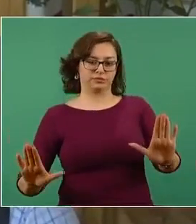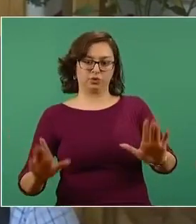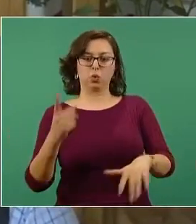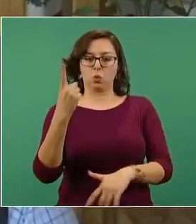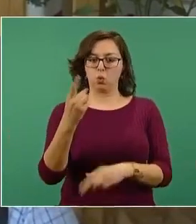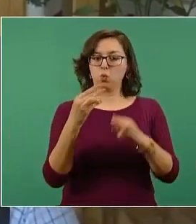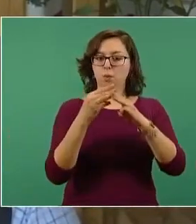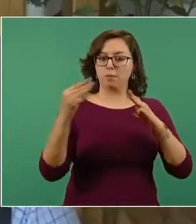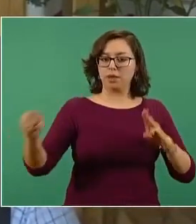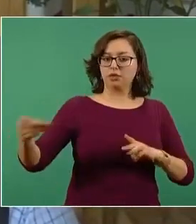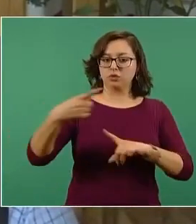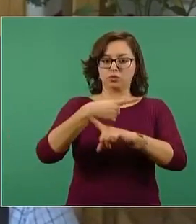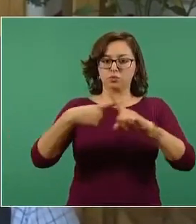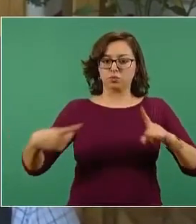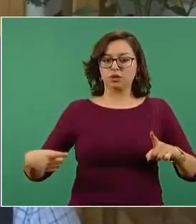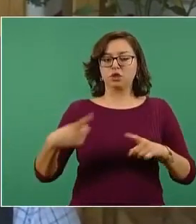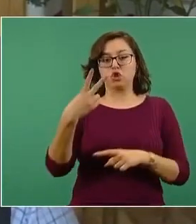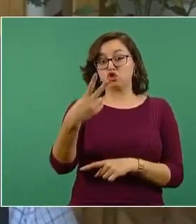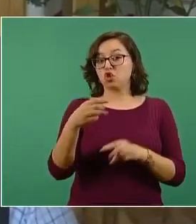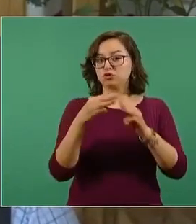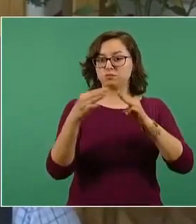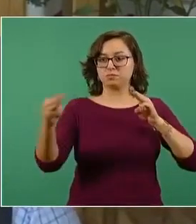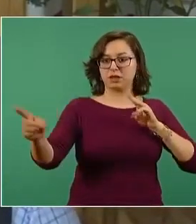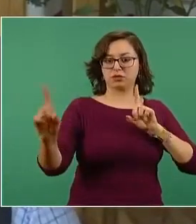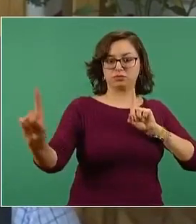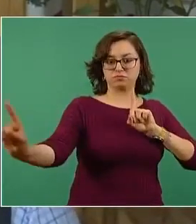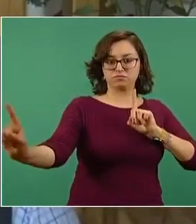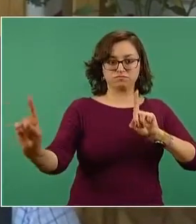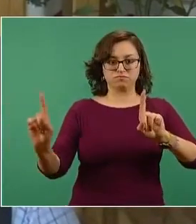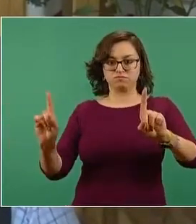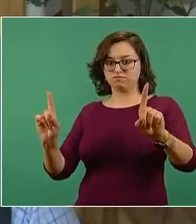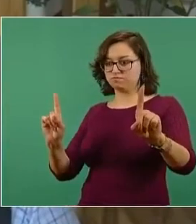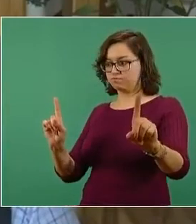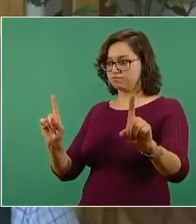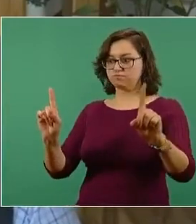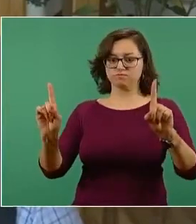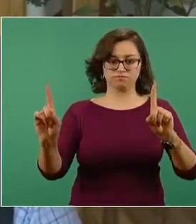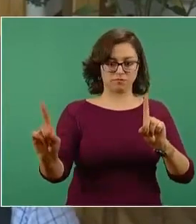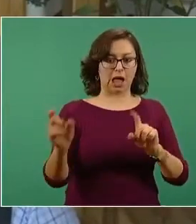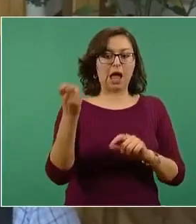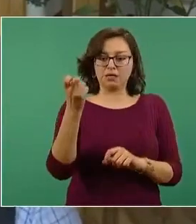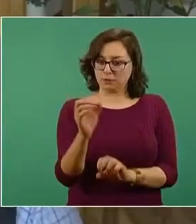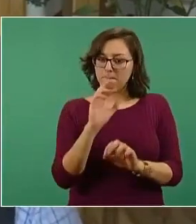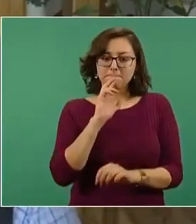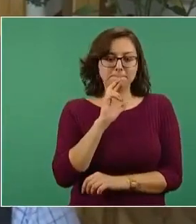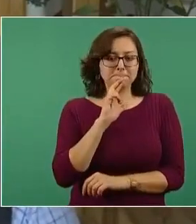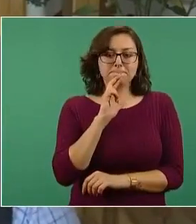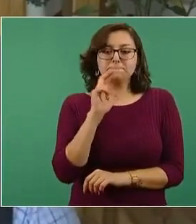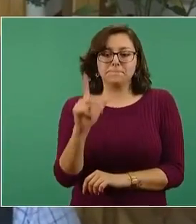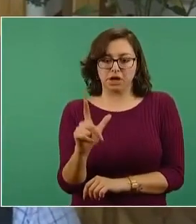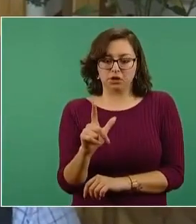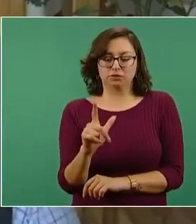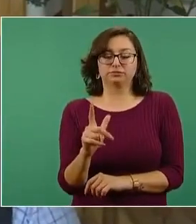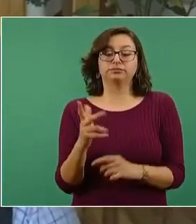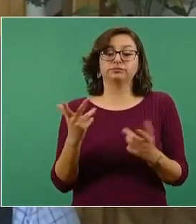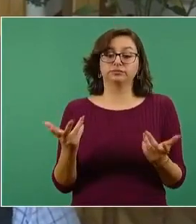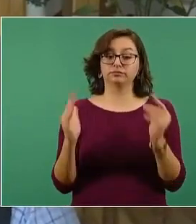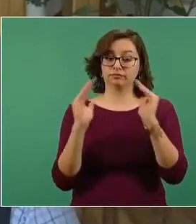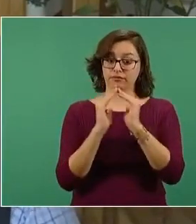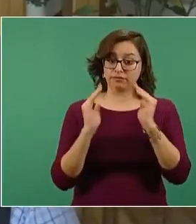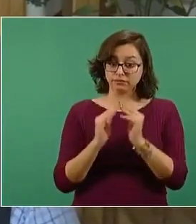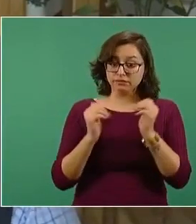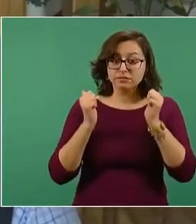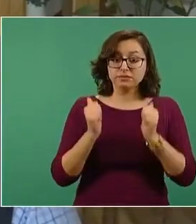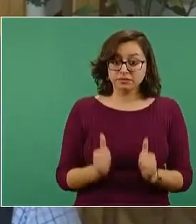metros, idealmente 2 metros de otras personas. Cuando tengamos la posibilidad de quedarnos en